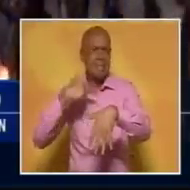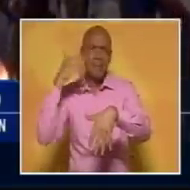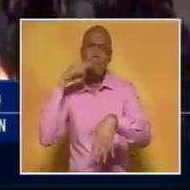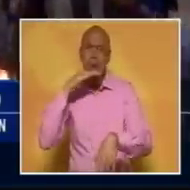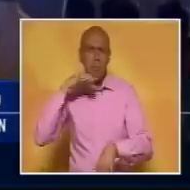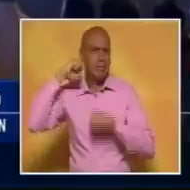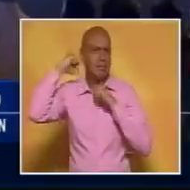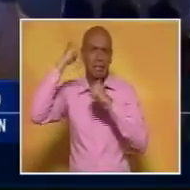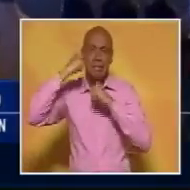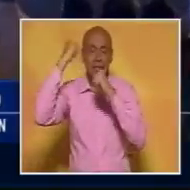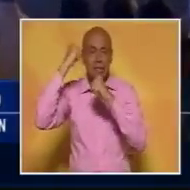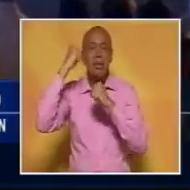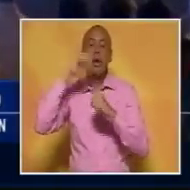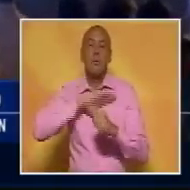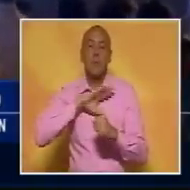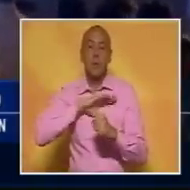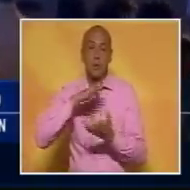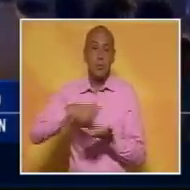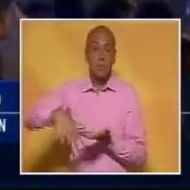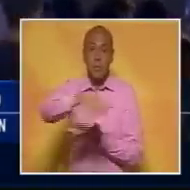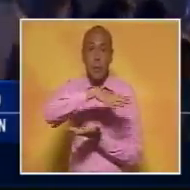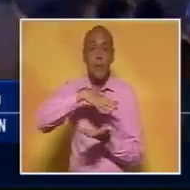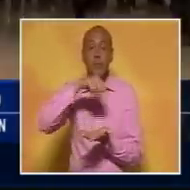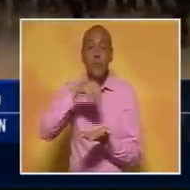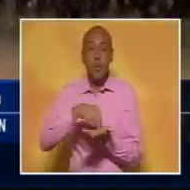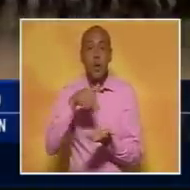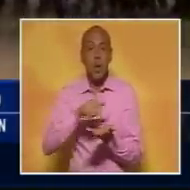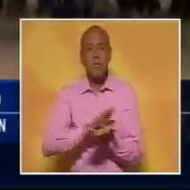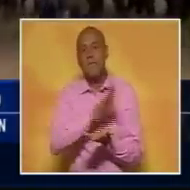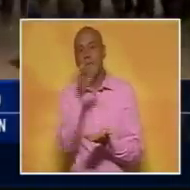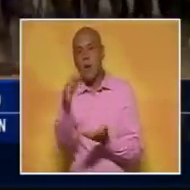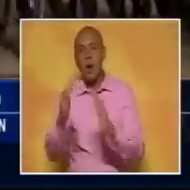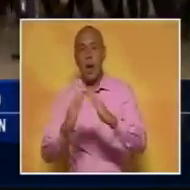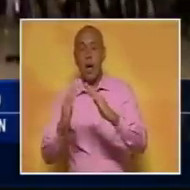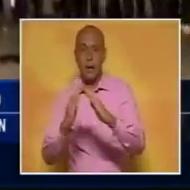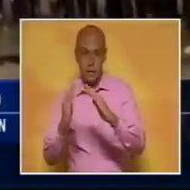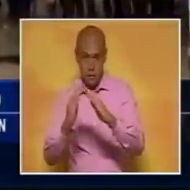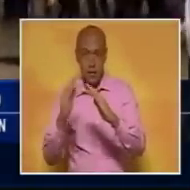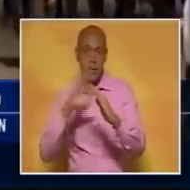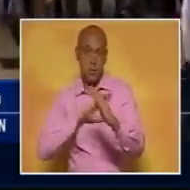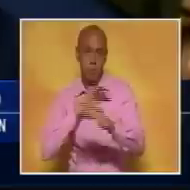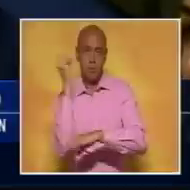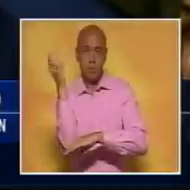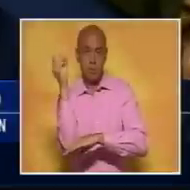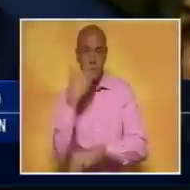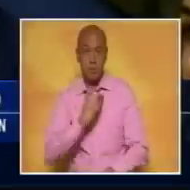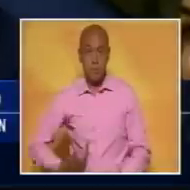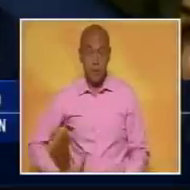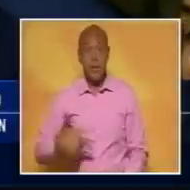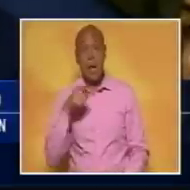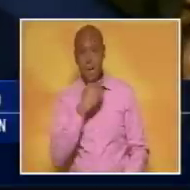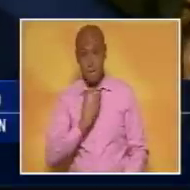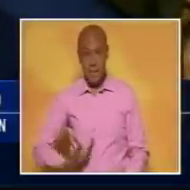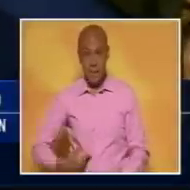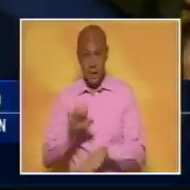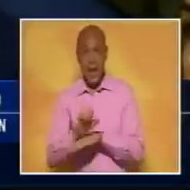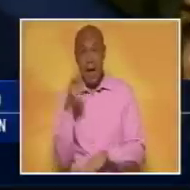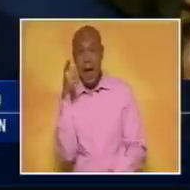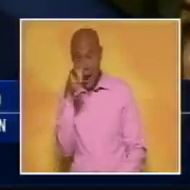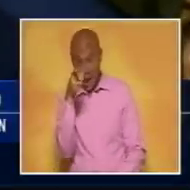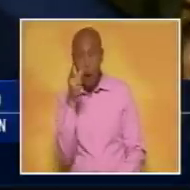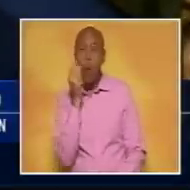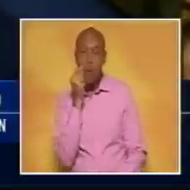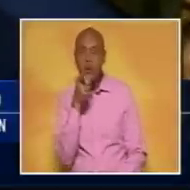sectores del Quito histórico e incluso llegaron al Palacio Presidencial. Ante este tipo de situaciones, el presidente de la República, Lenín